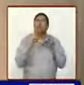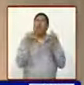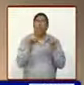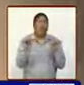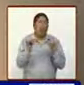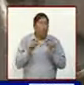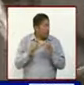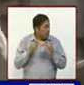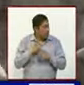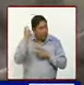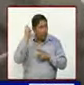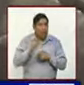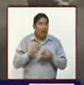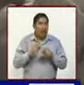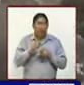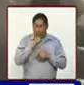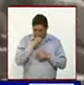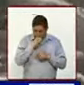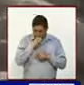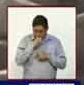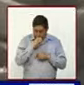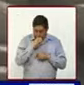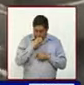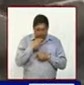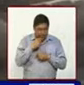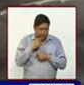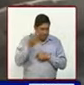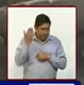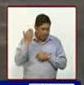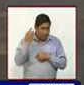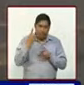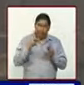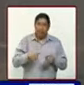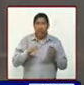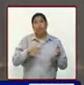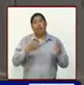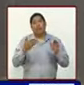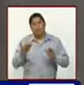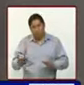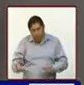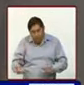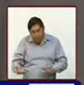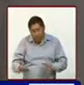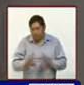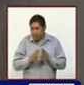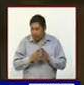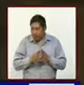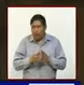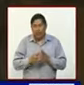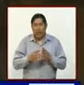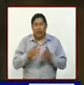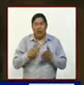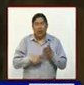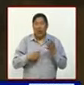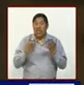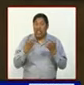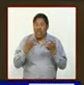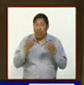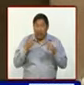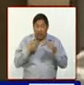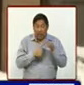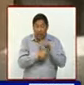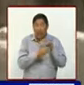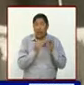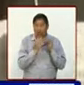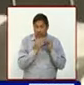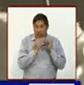familias damnificadas, ¿no? Y tenemos también, ¿no?, como dije anteriormente, una persona fallecida que tratando de desguardarse su vivienda